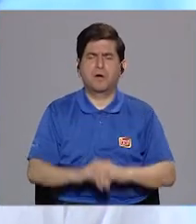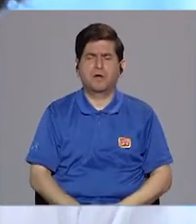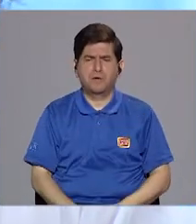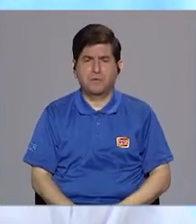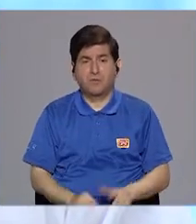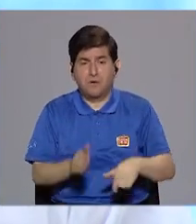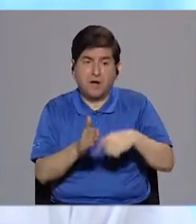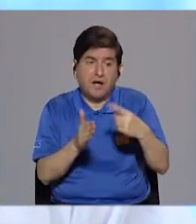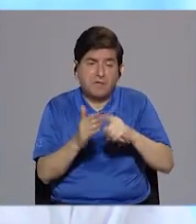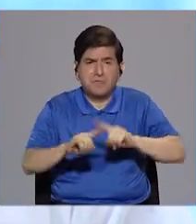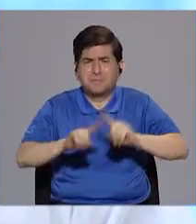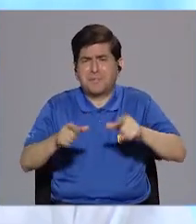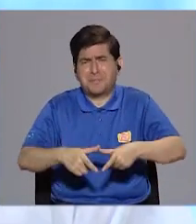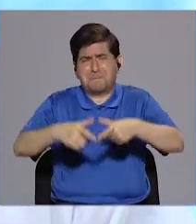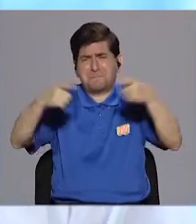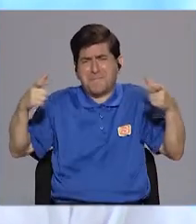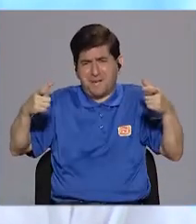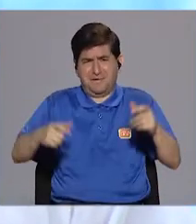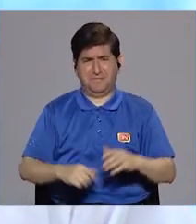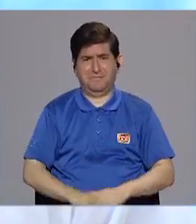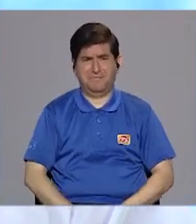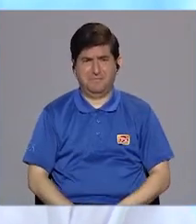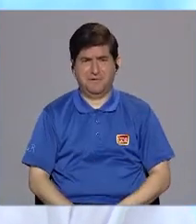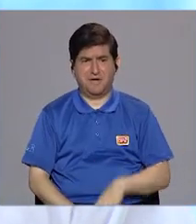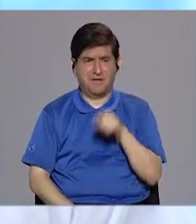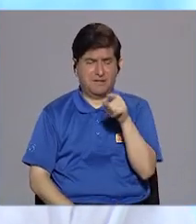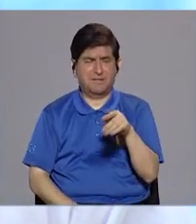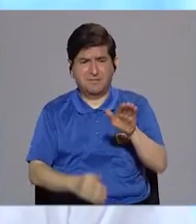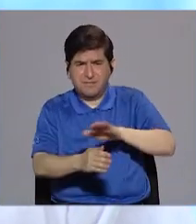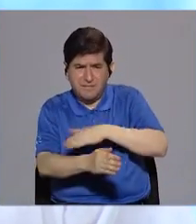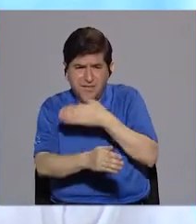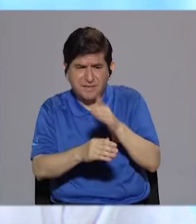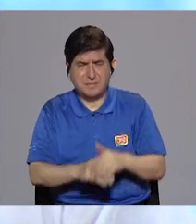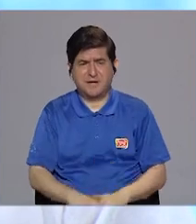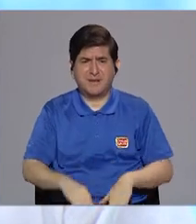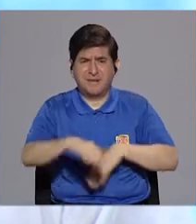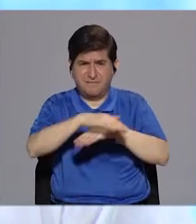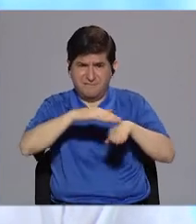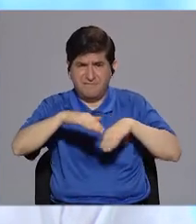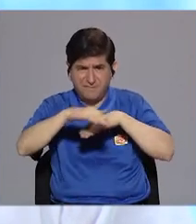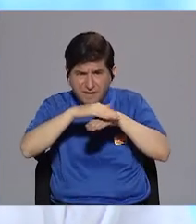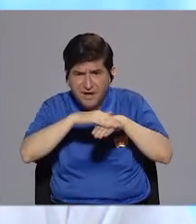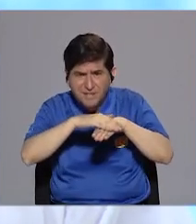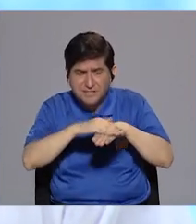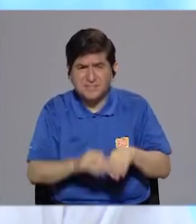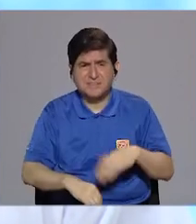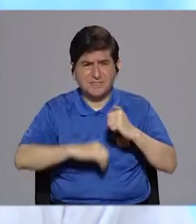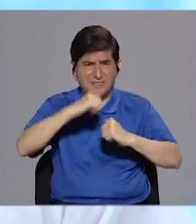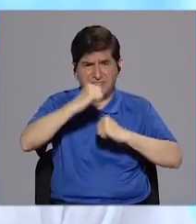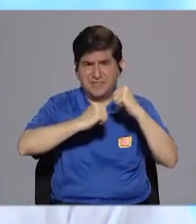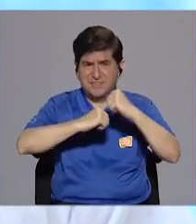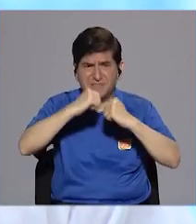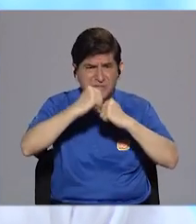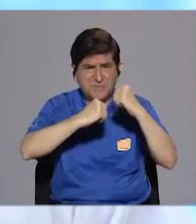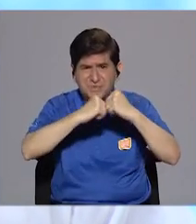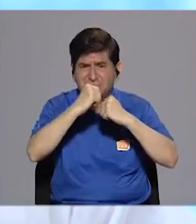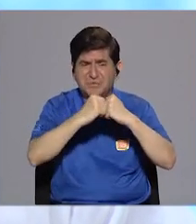geniales, pero la mayor parte son piezas que su base